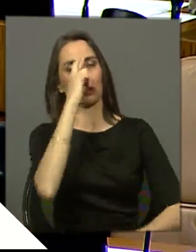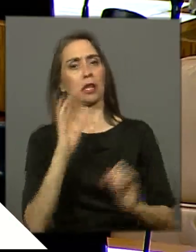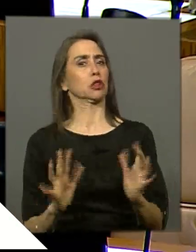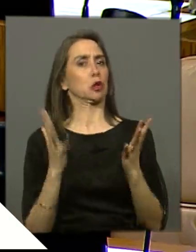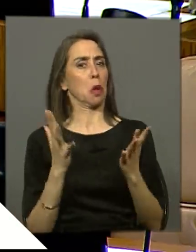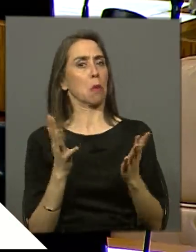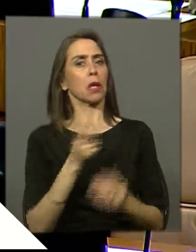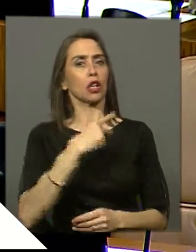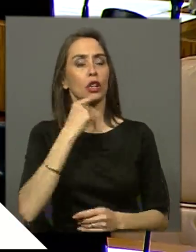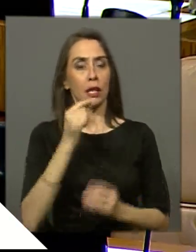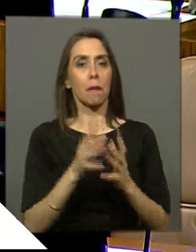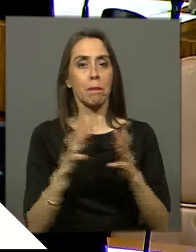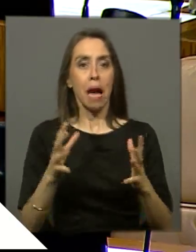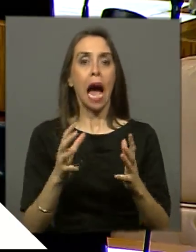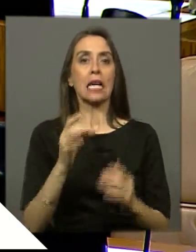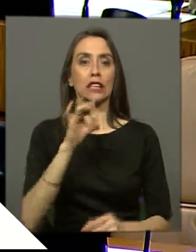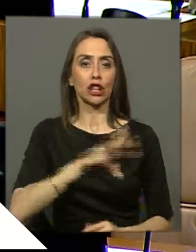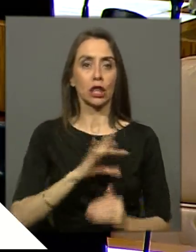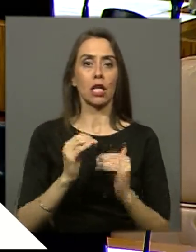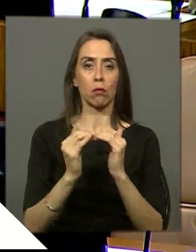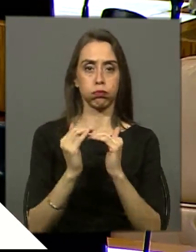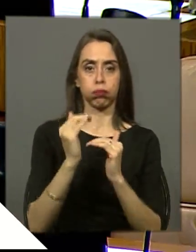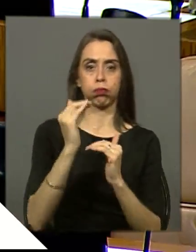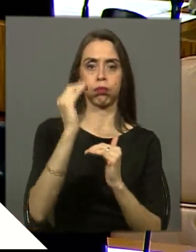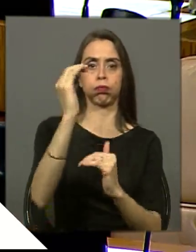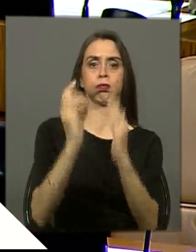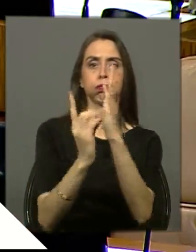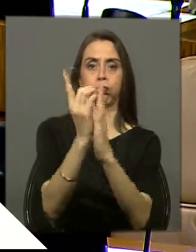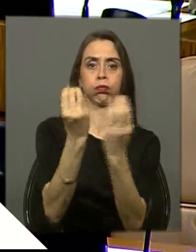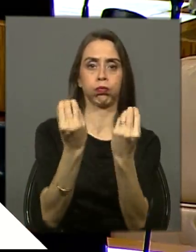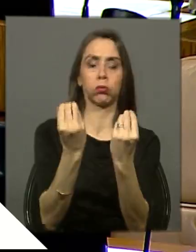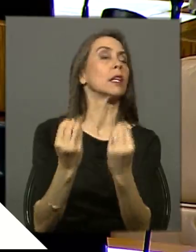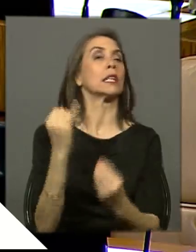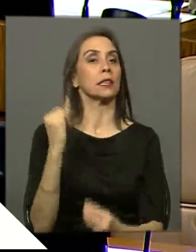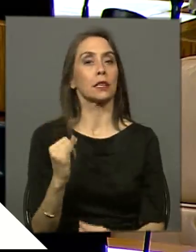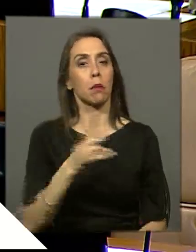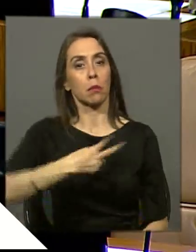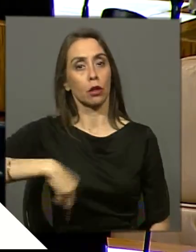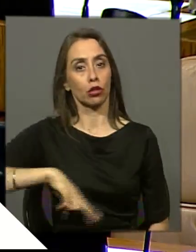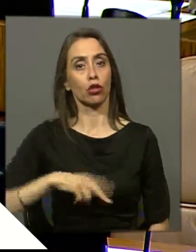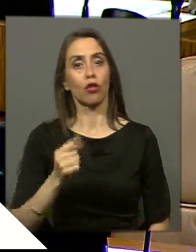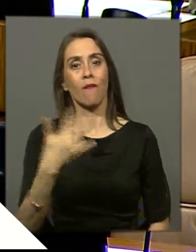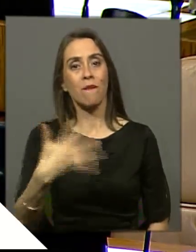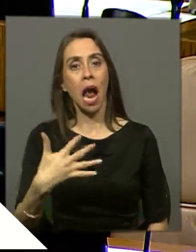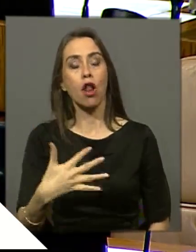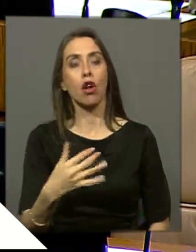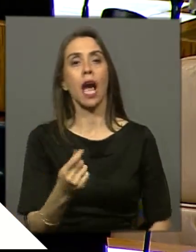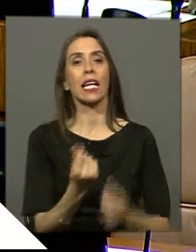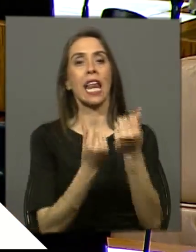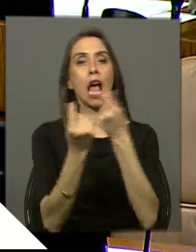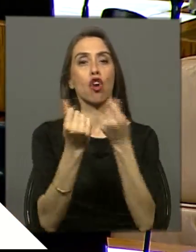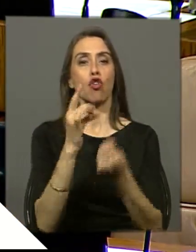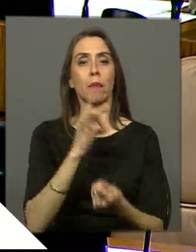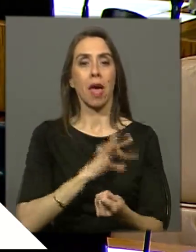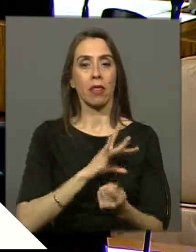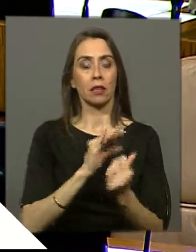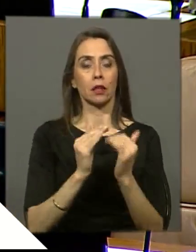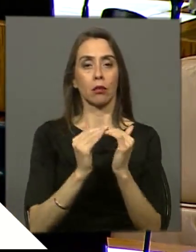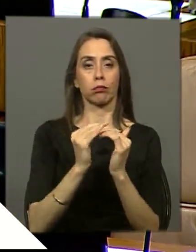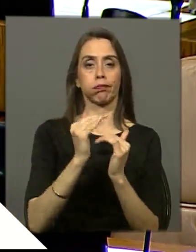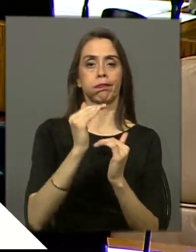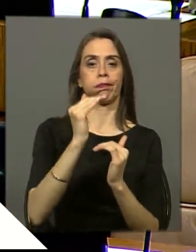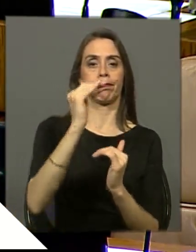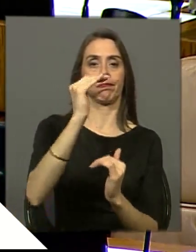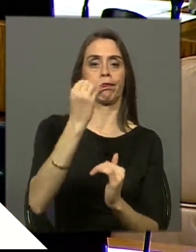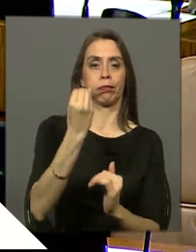porque siempre vamos a querer más crecimiento y siempre vamos a valorar que la economía crezca quisiera decir por último